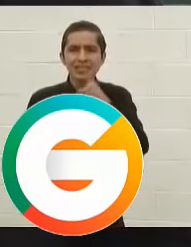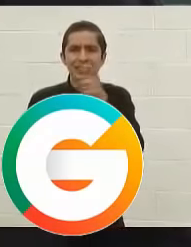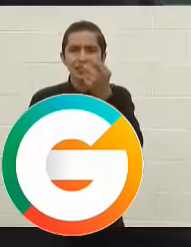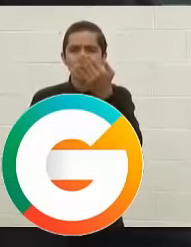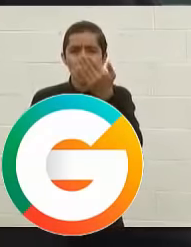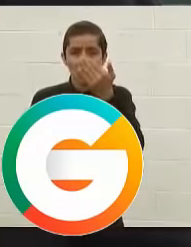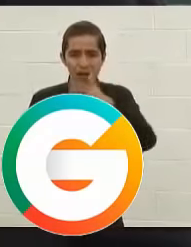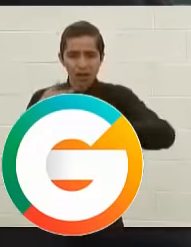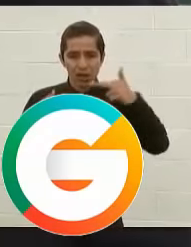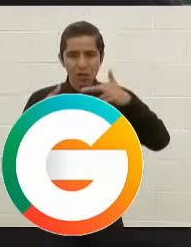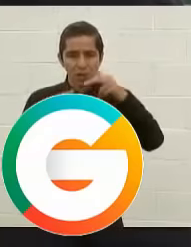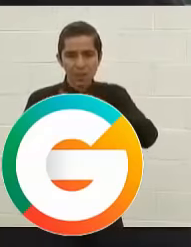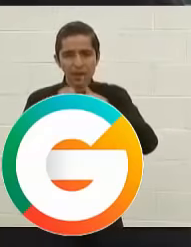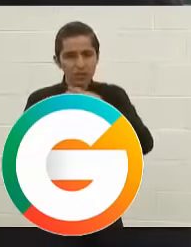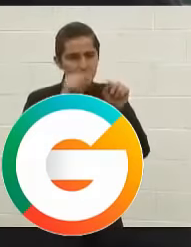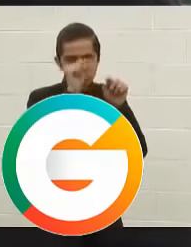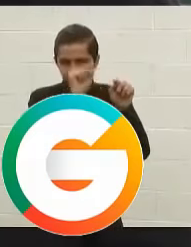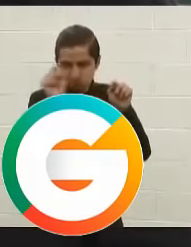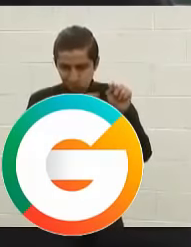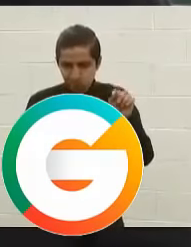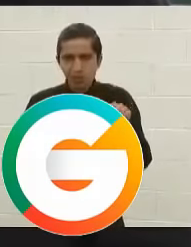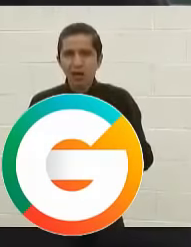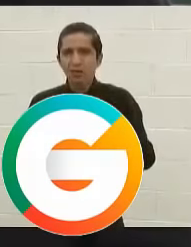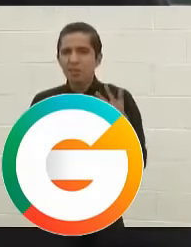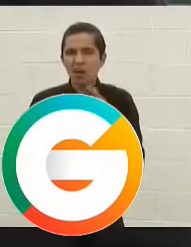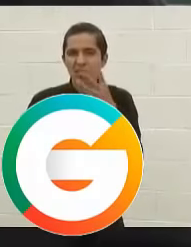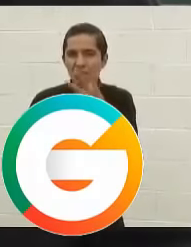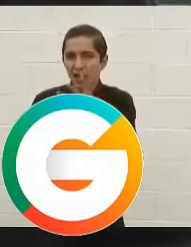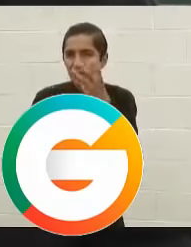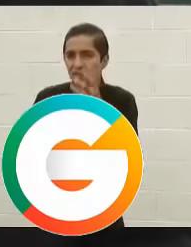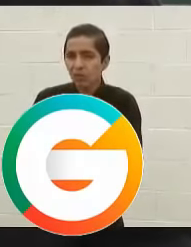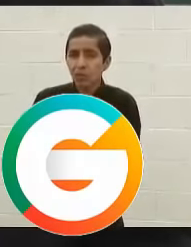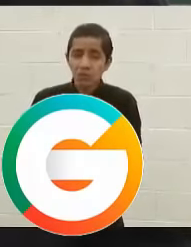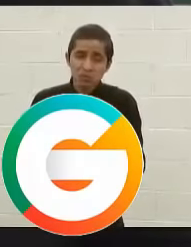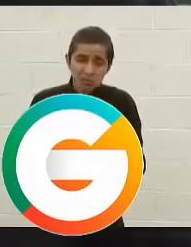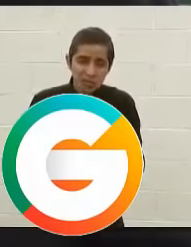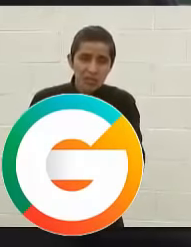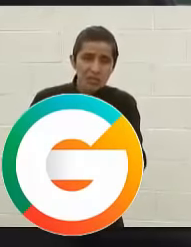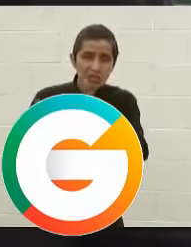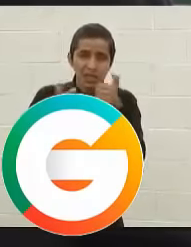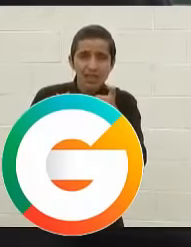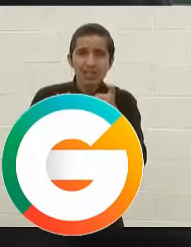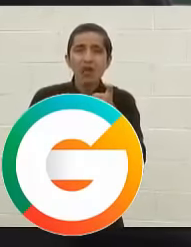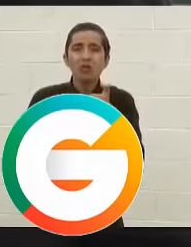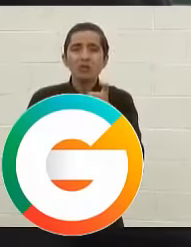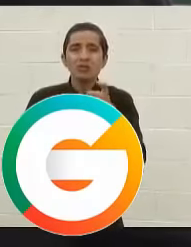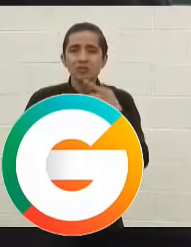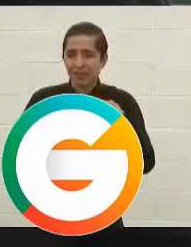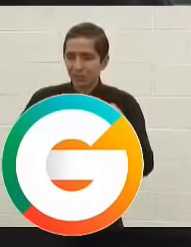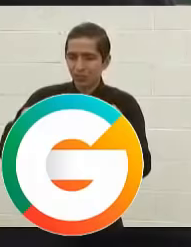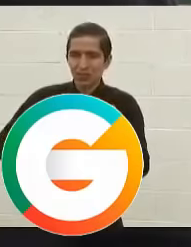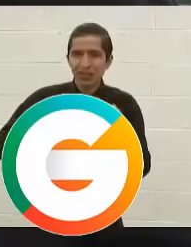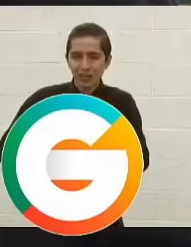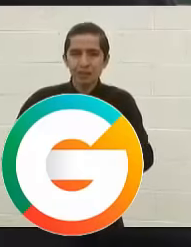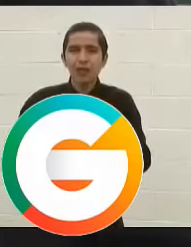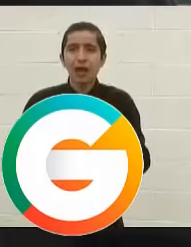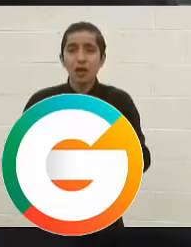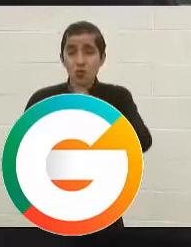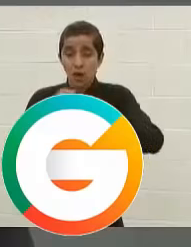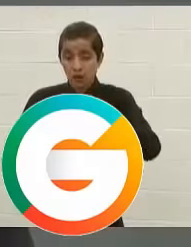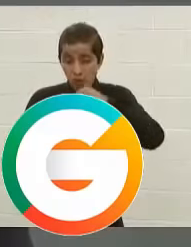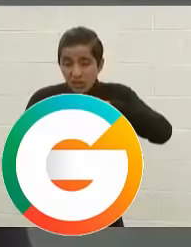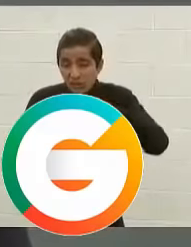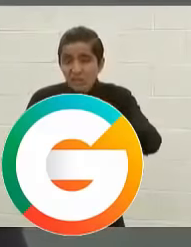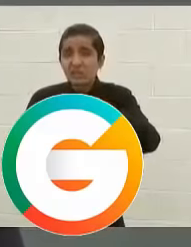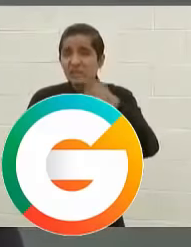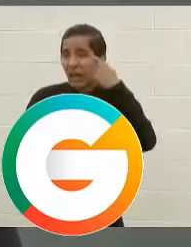150 regiones del país con entre 300 y 600 elementos. La meta para este año